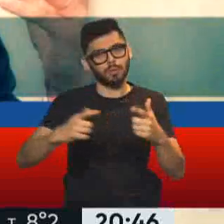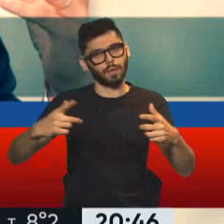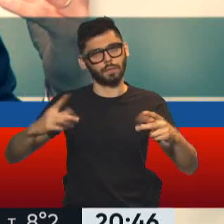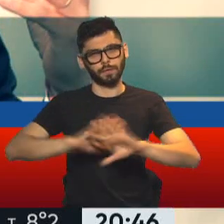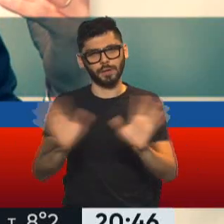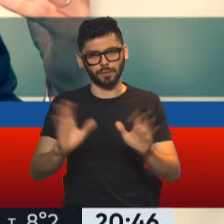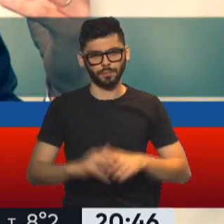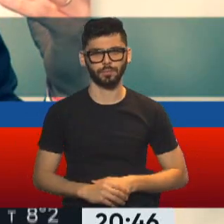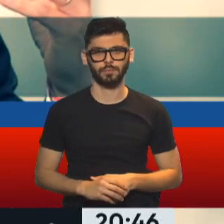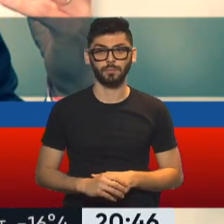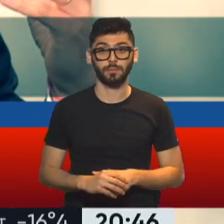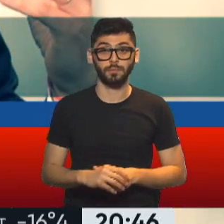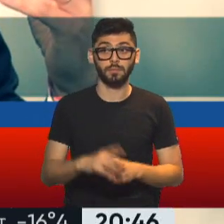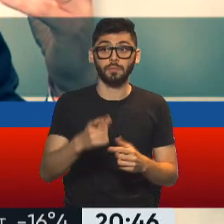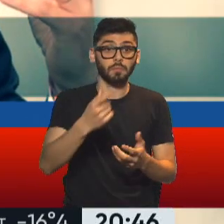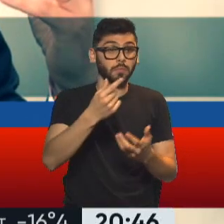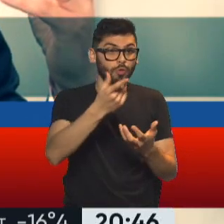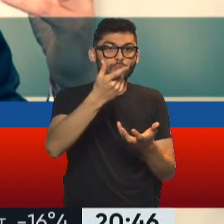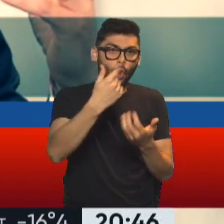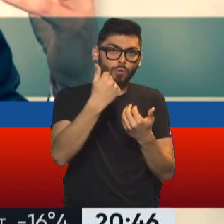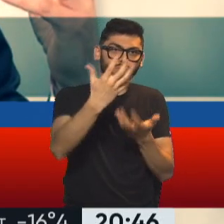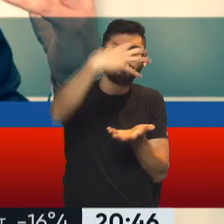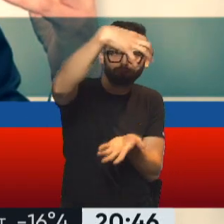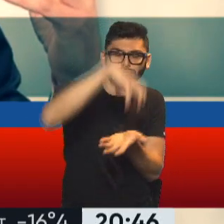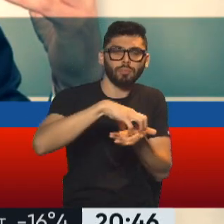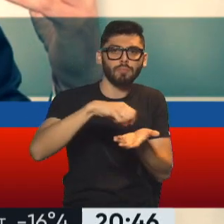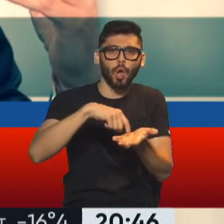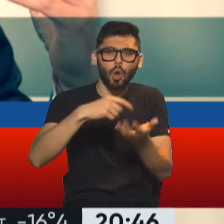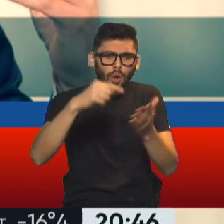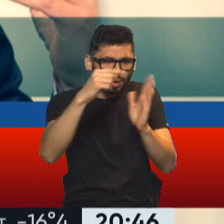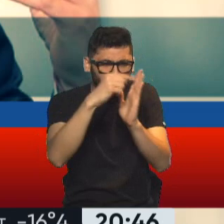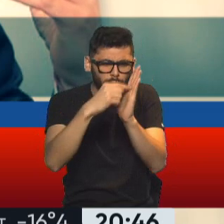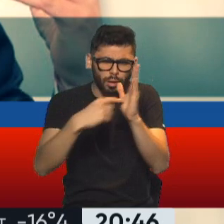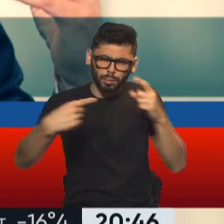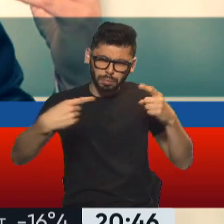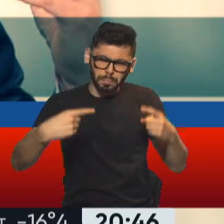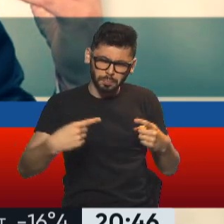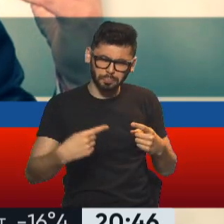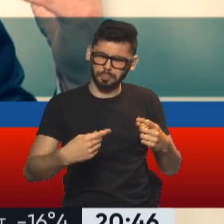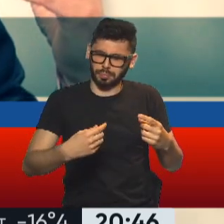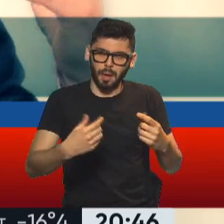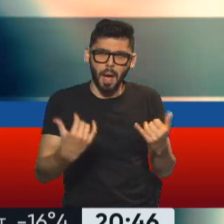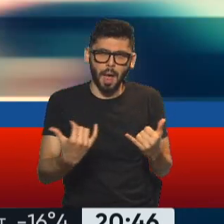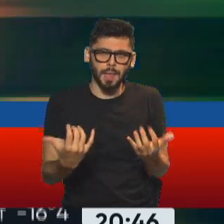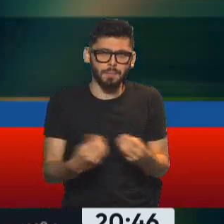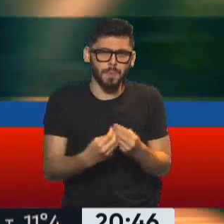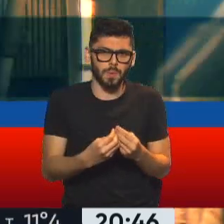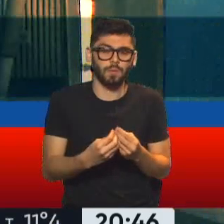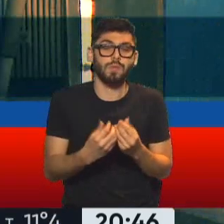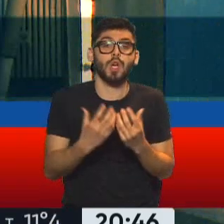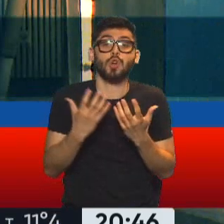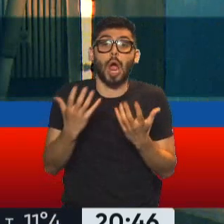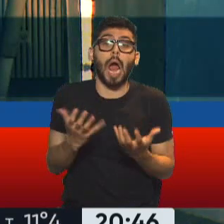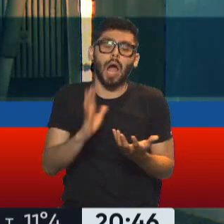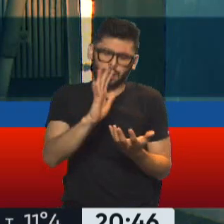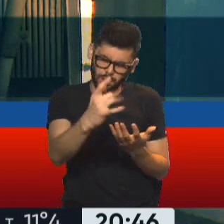Se plagó de irregularidades esa concesión y lo que se hace es justamente poner en